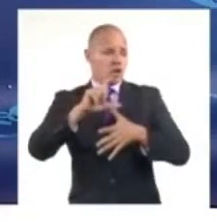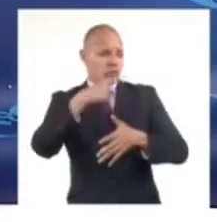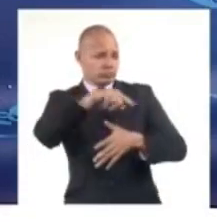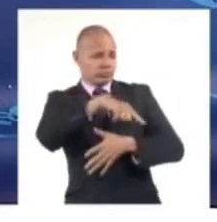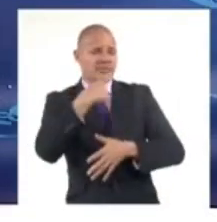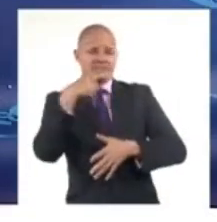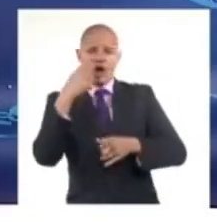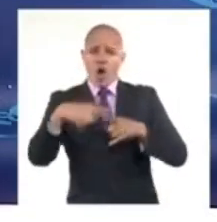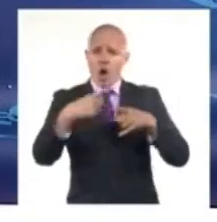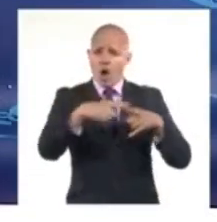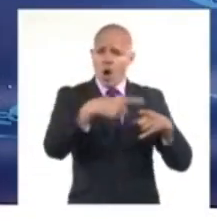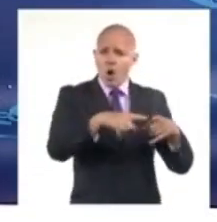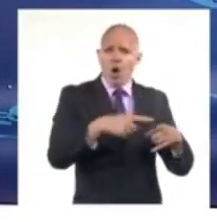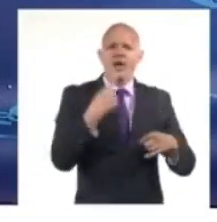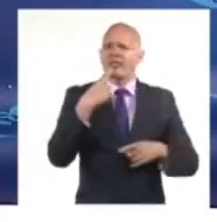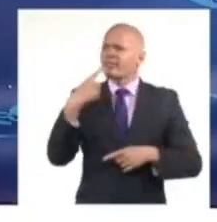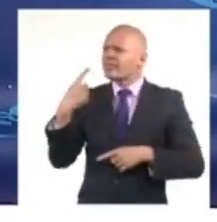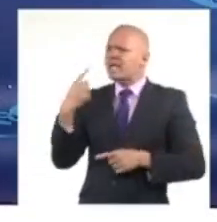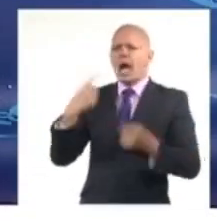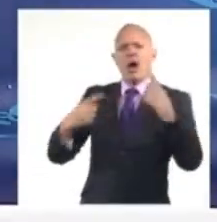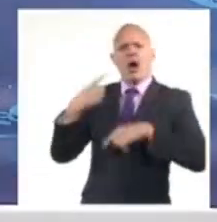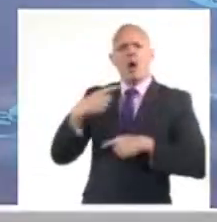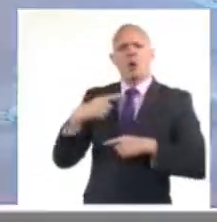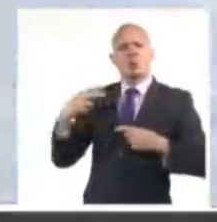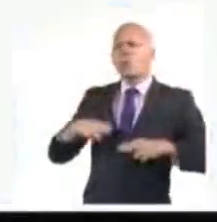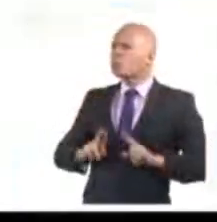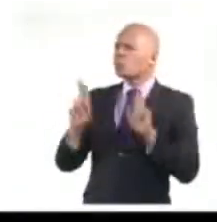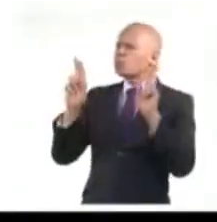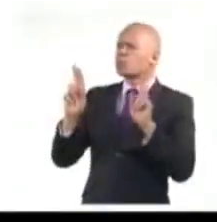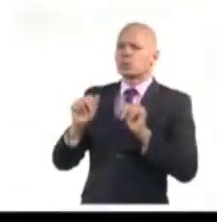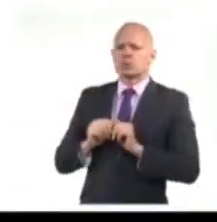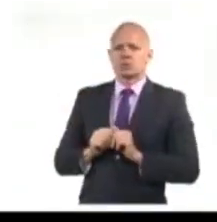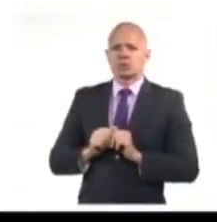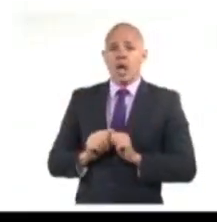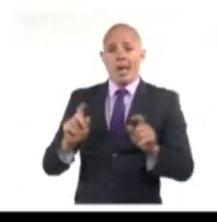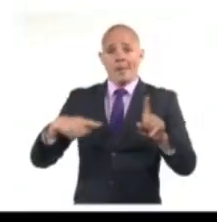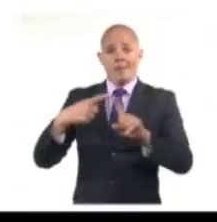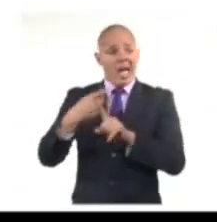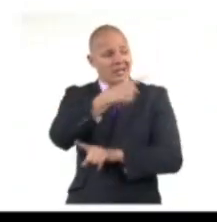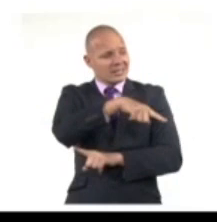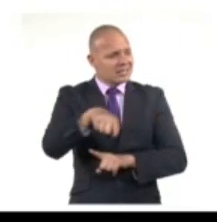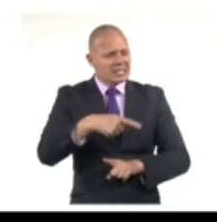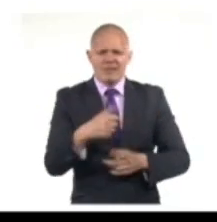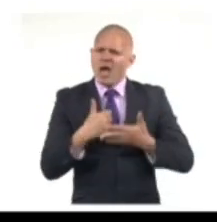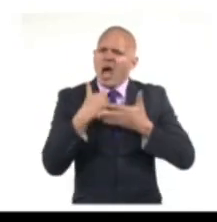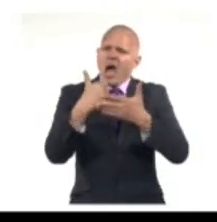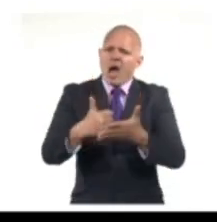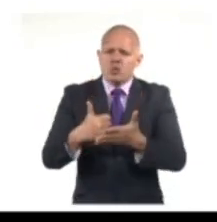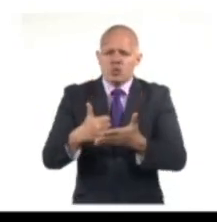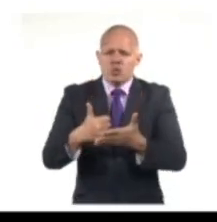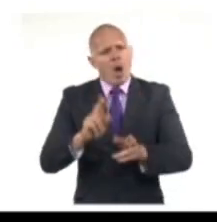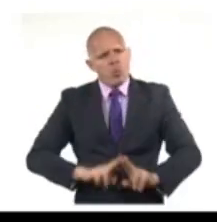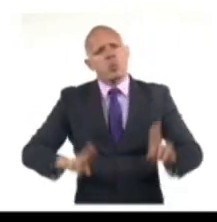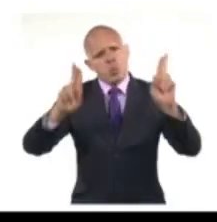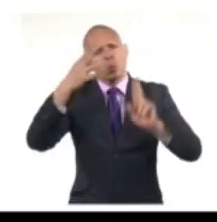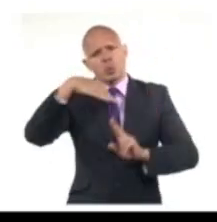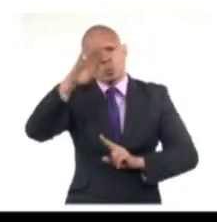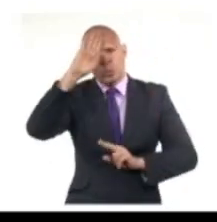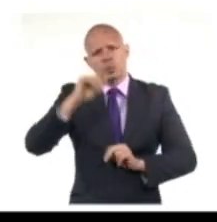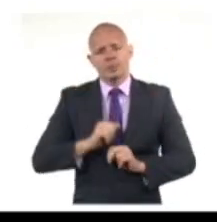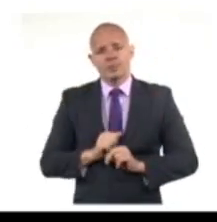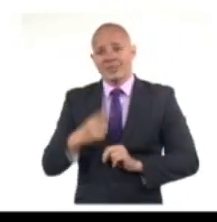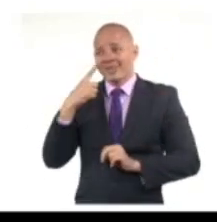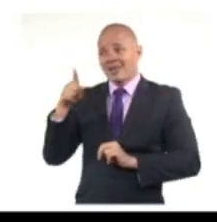y Centroamérica. Esa genuina y espontánea solidaridad ante la acción discriminatoria de los Estados